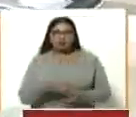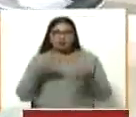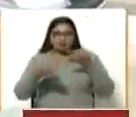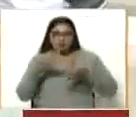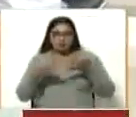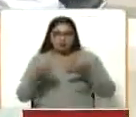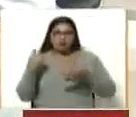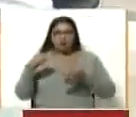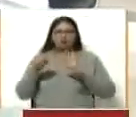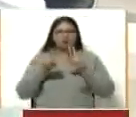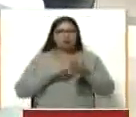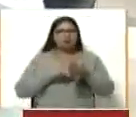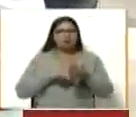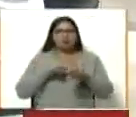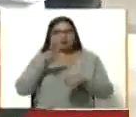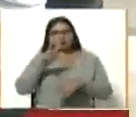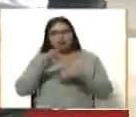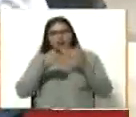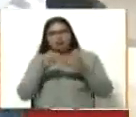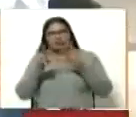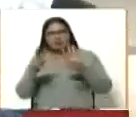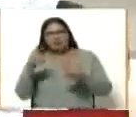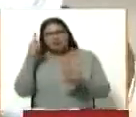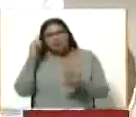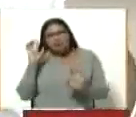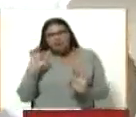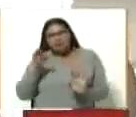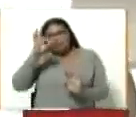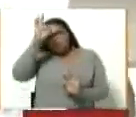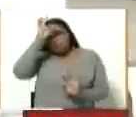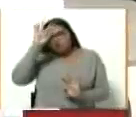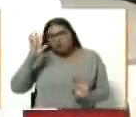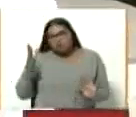plazo estimado entre 3 y 7 días. No sabemos si